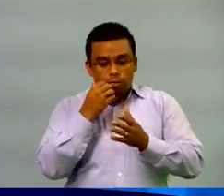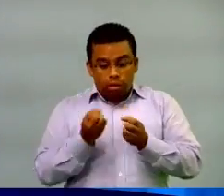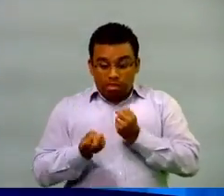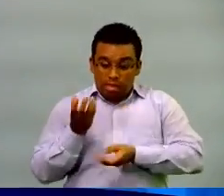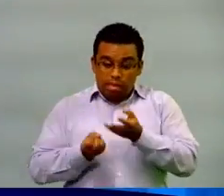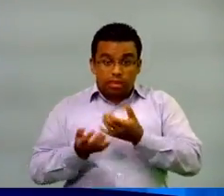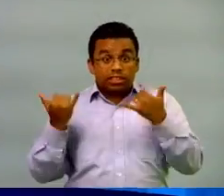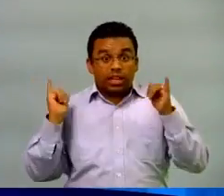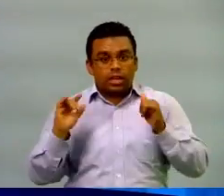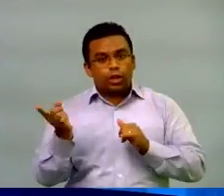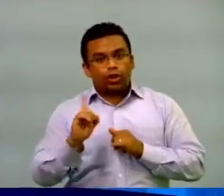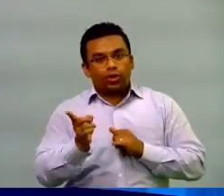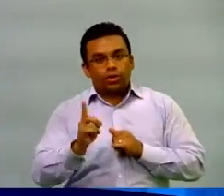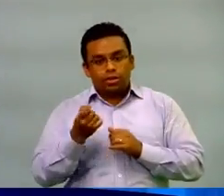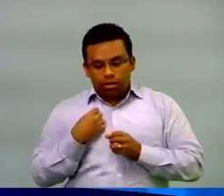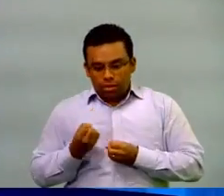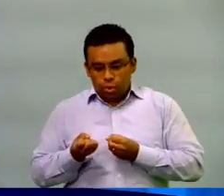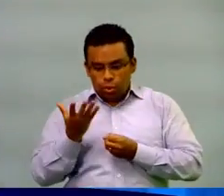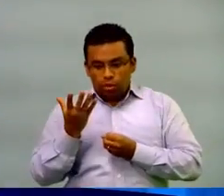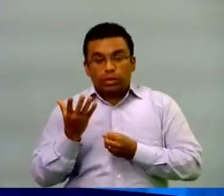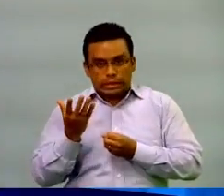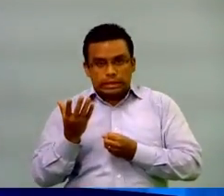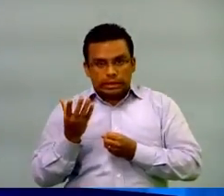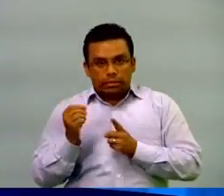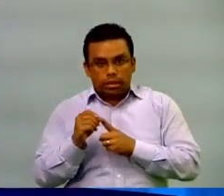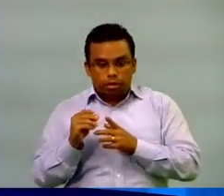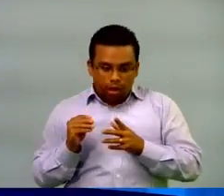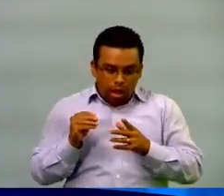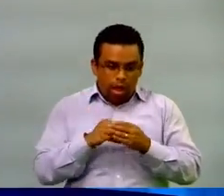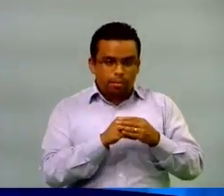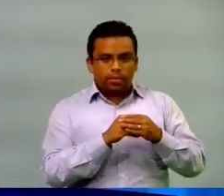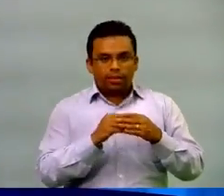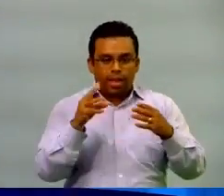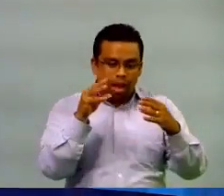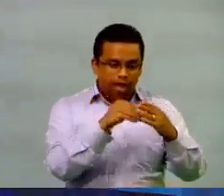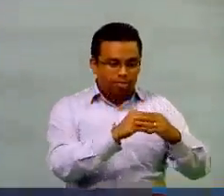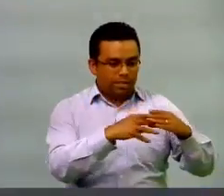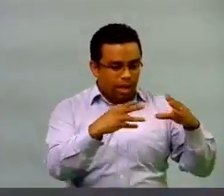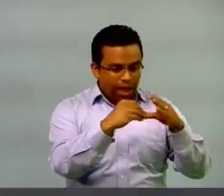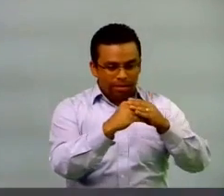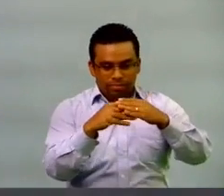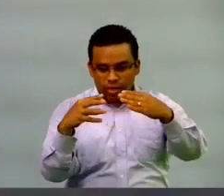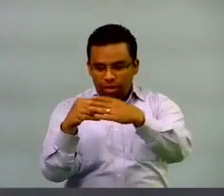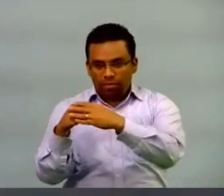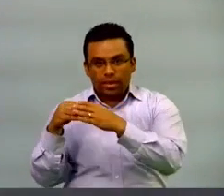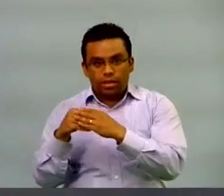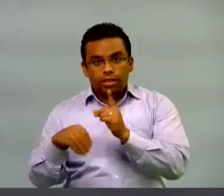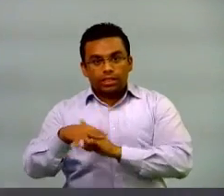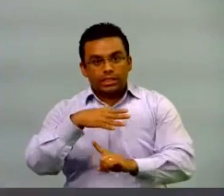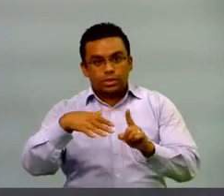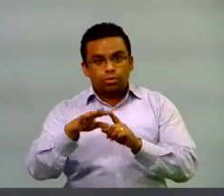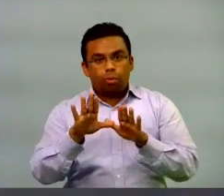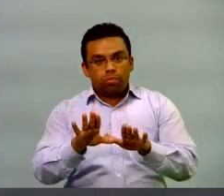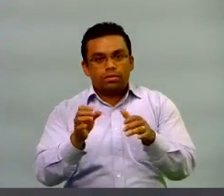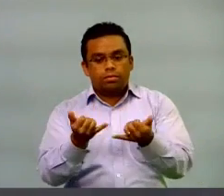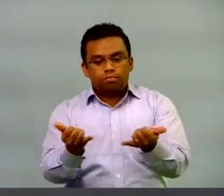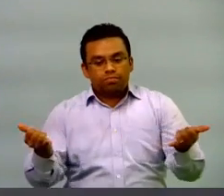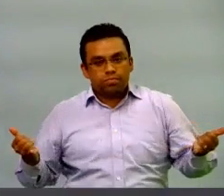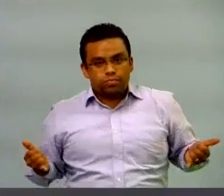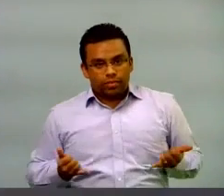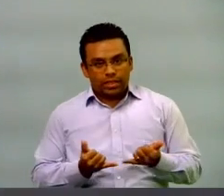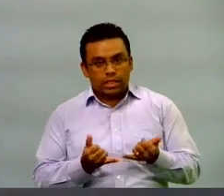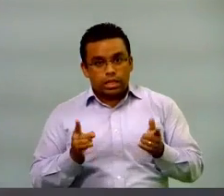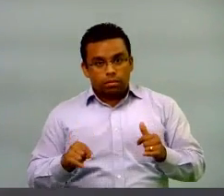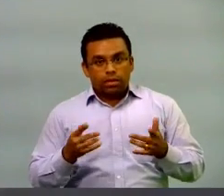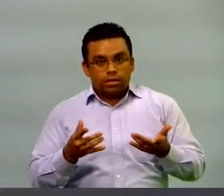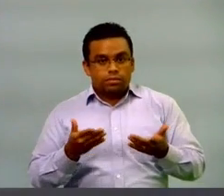sino a adaptar todos los recursos que tenemos para poder resolver situaciones prácticas de nuestro entorno, haciendo